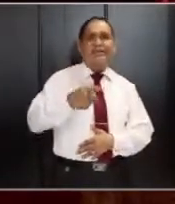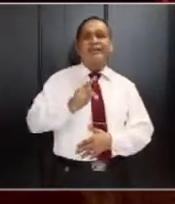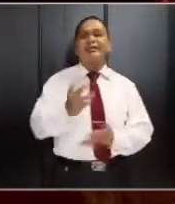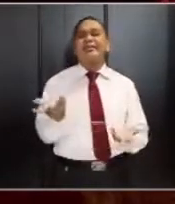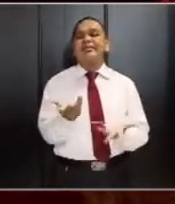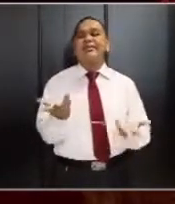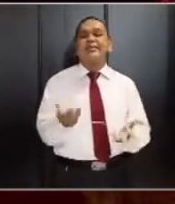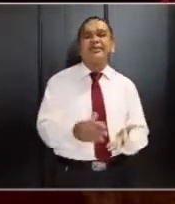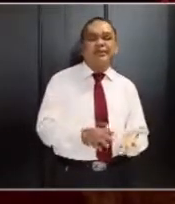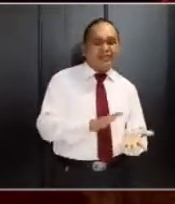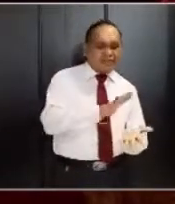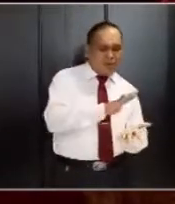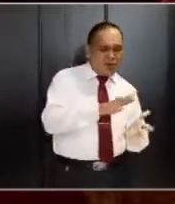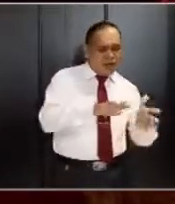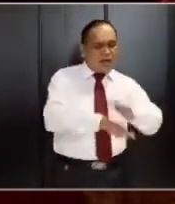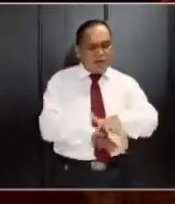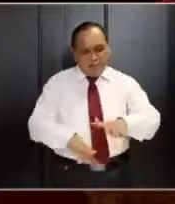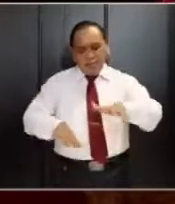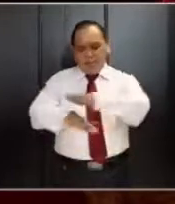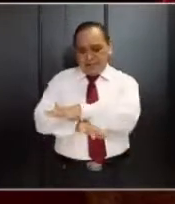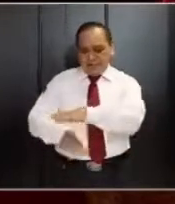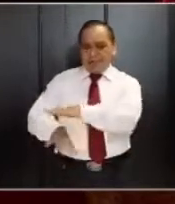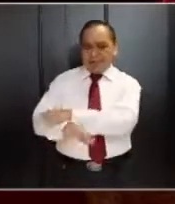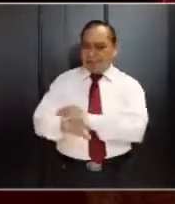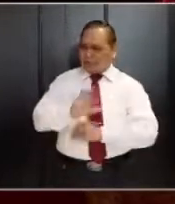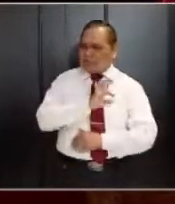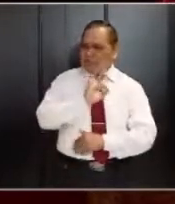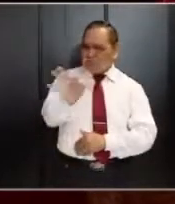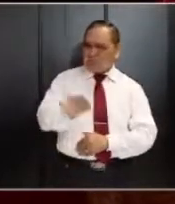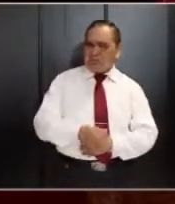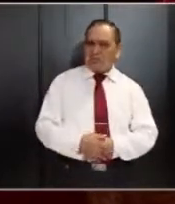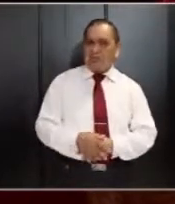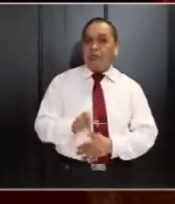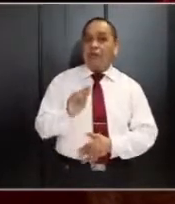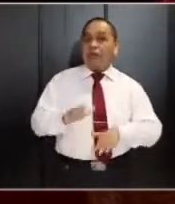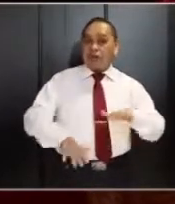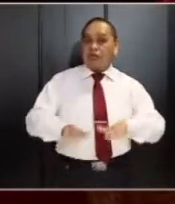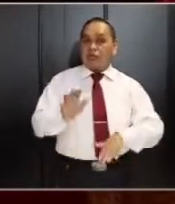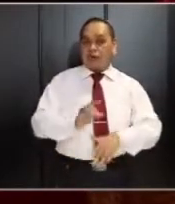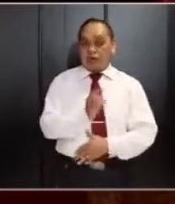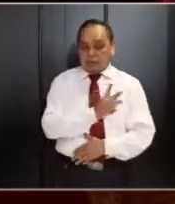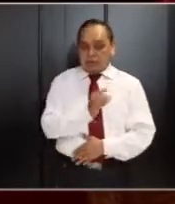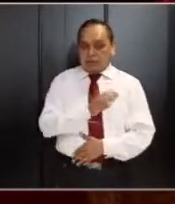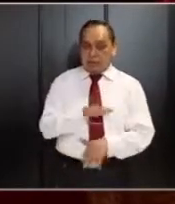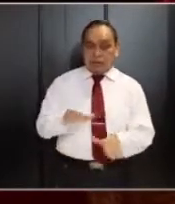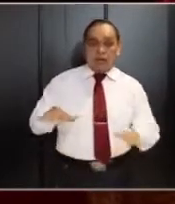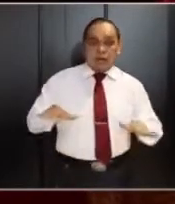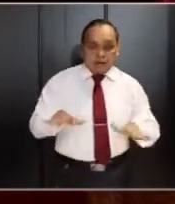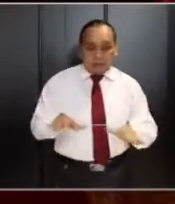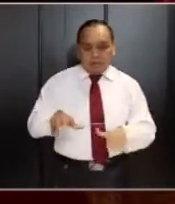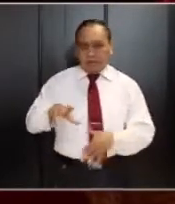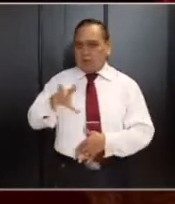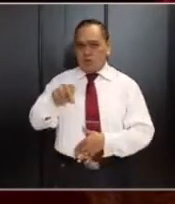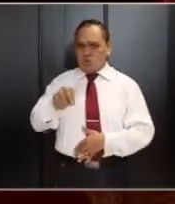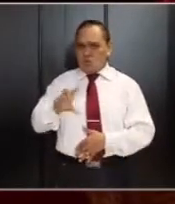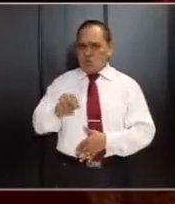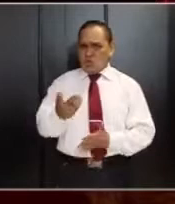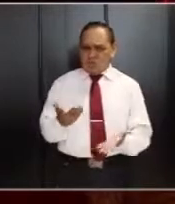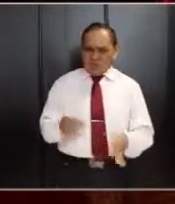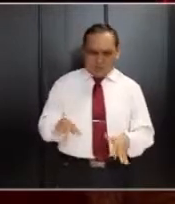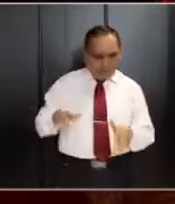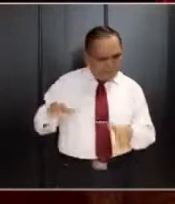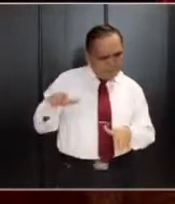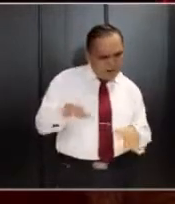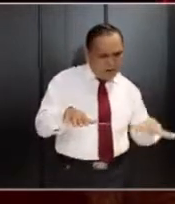fuerte que puede ser una sacudida y que muchos a veces tenemos miedo de dar el gran paso. No lo tengan. Esos son